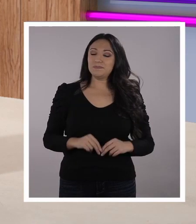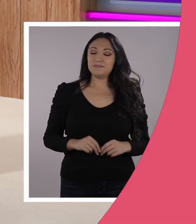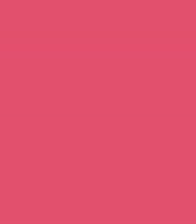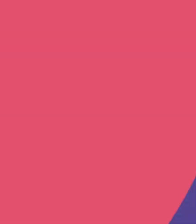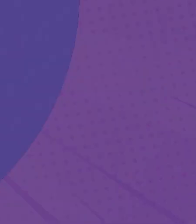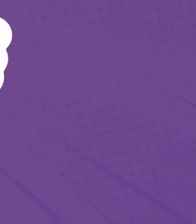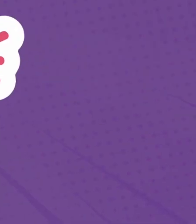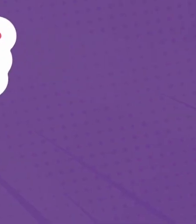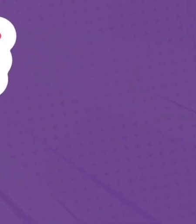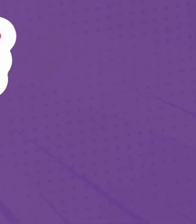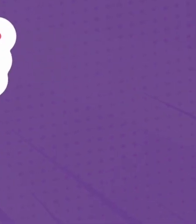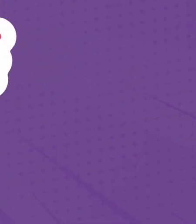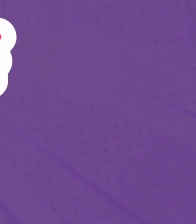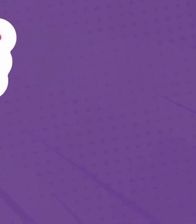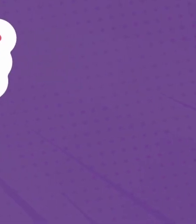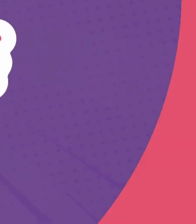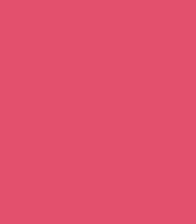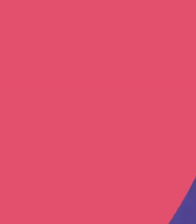Sandy.